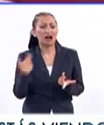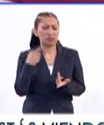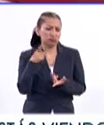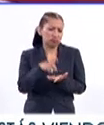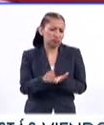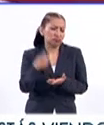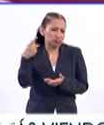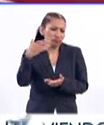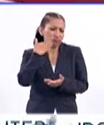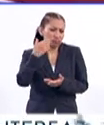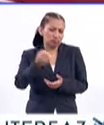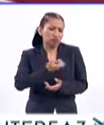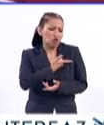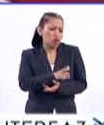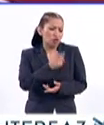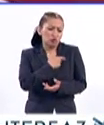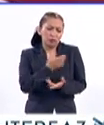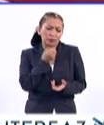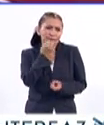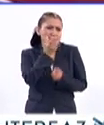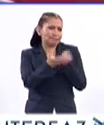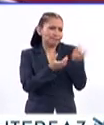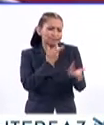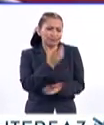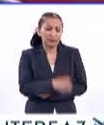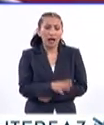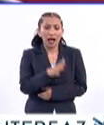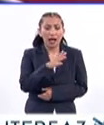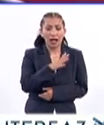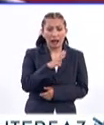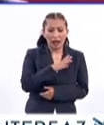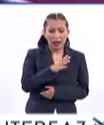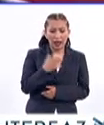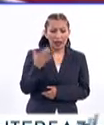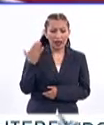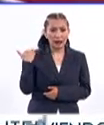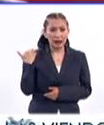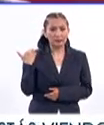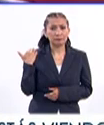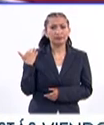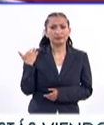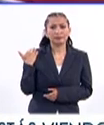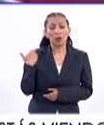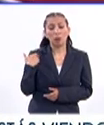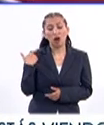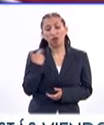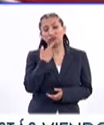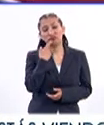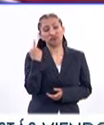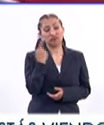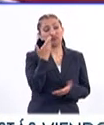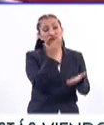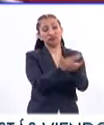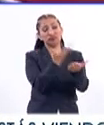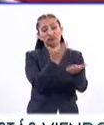su derecho. Habían demandas